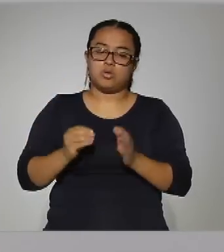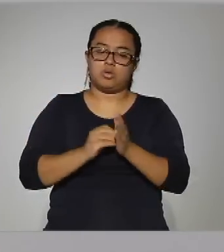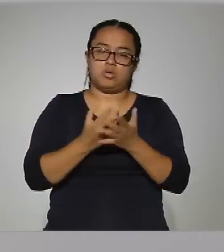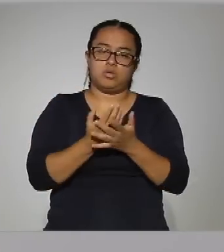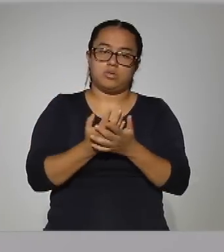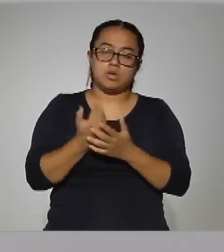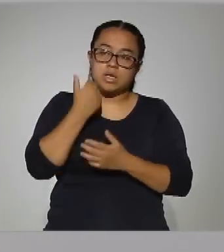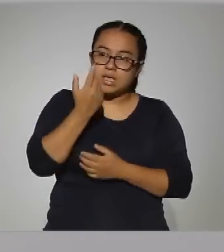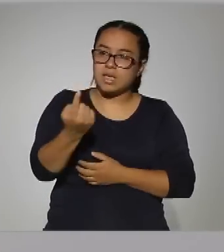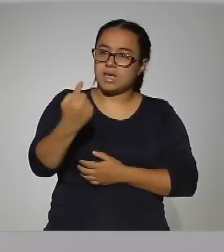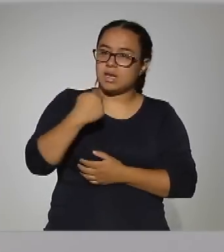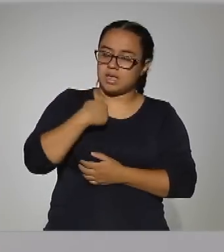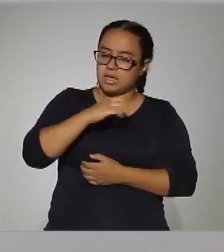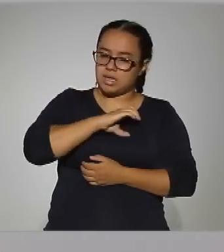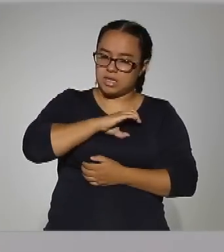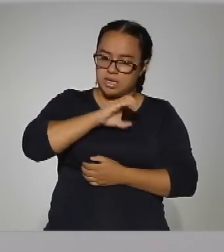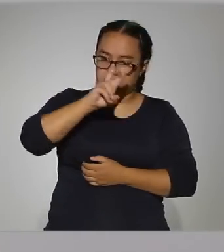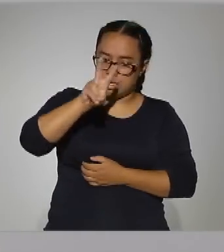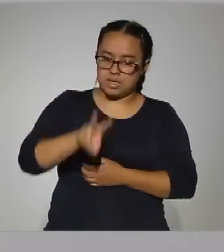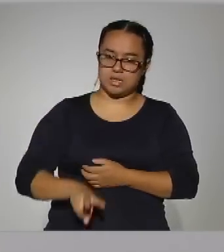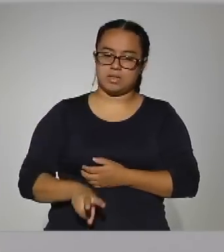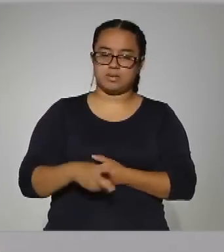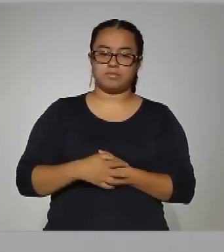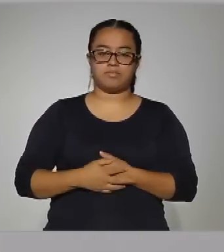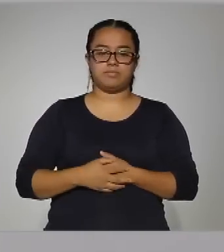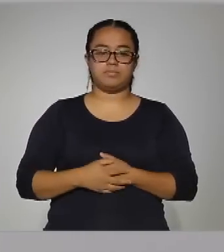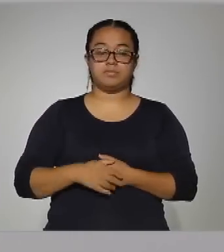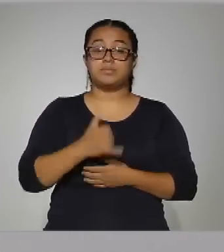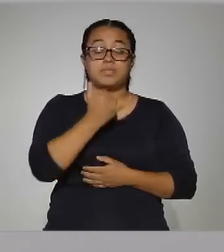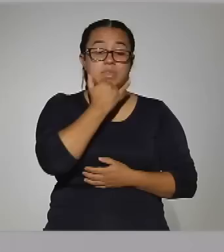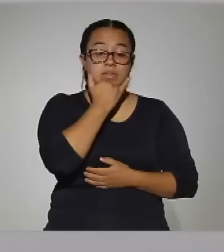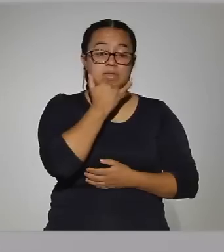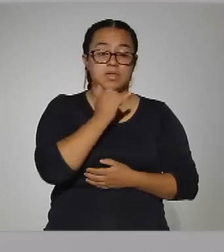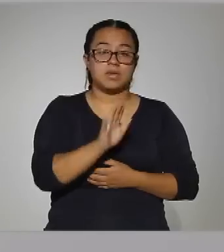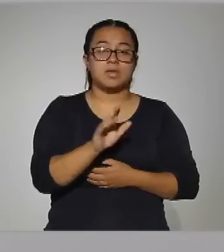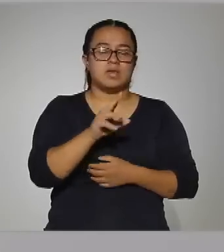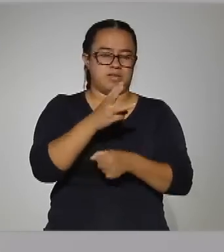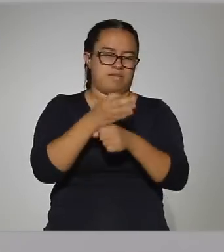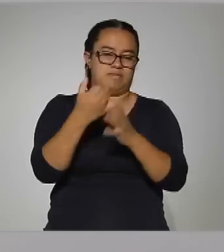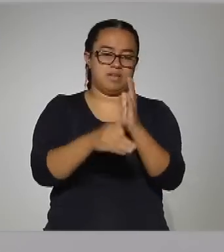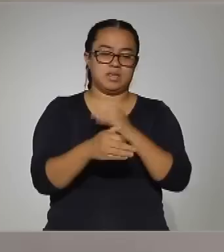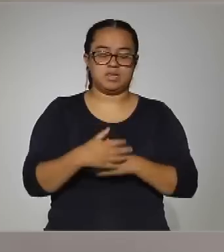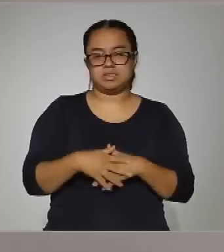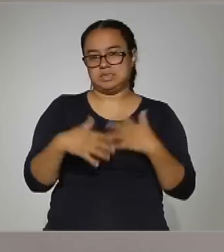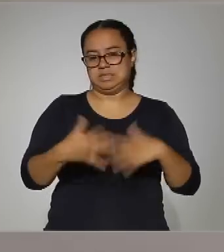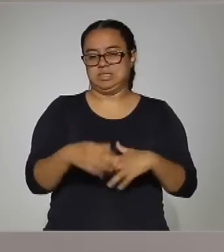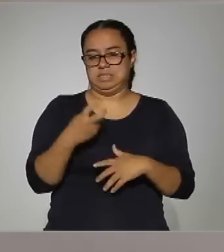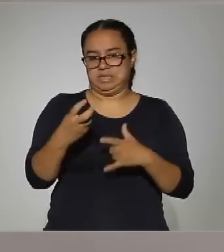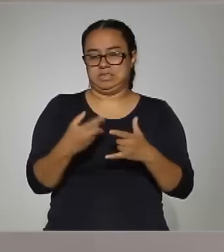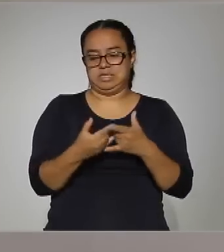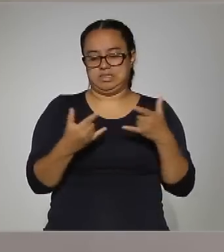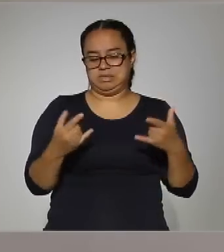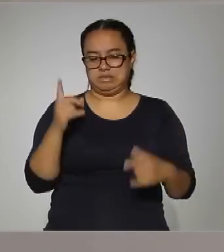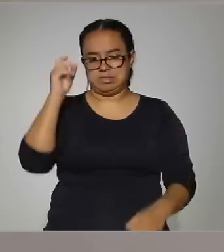alguien me quiera de manera recíproca. Y una tercera. Perdón, ahorita sí, nos das la tercera, nada más esa, hijo, se me hace fuertísima, porque tú dijiste algo